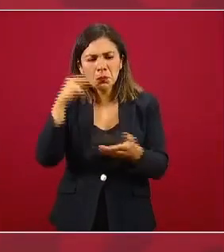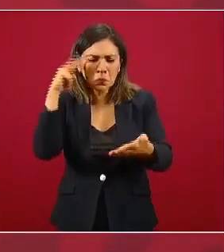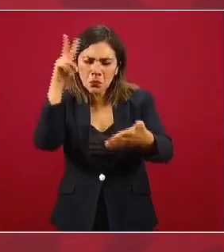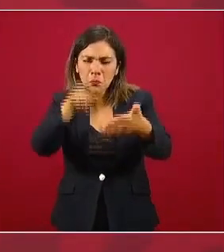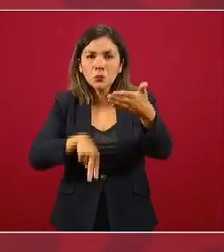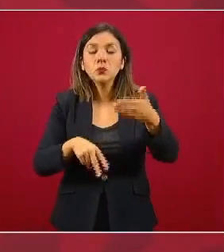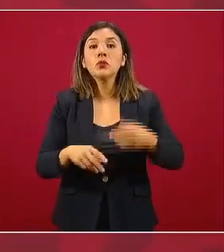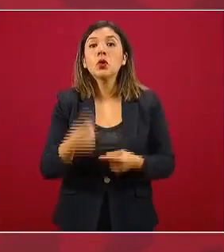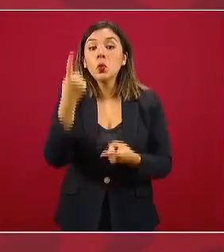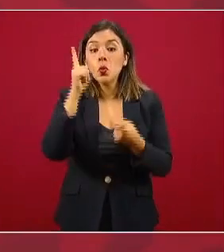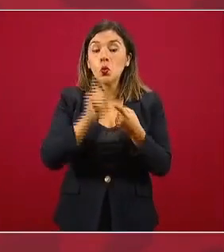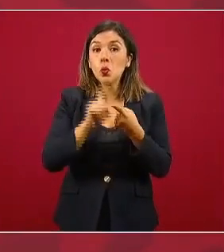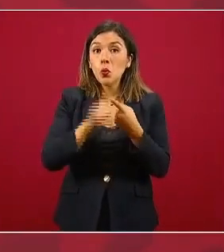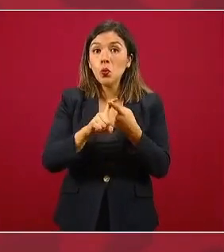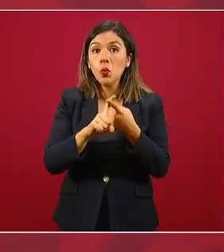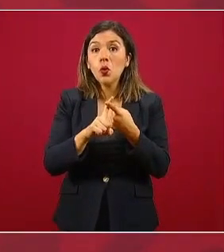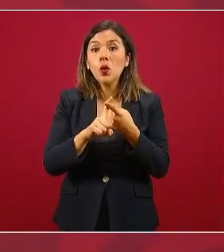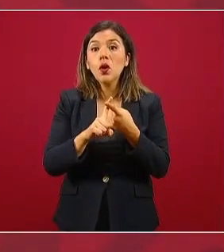Una